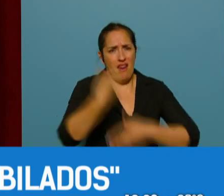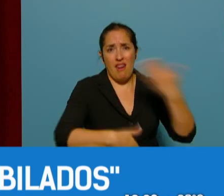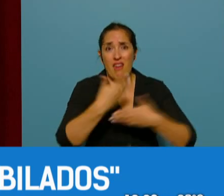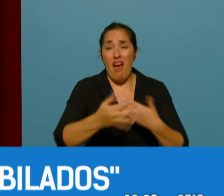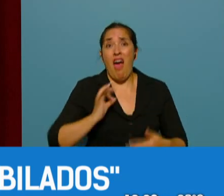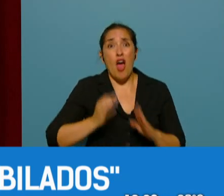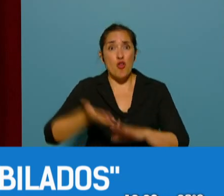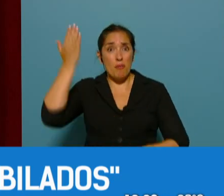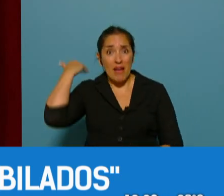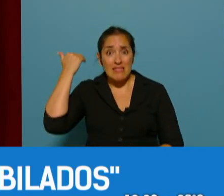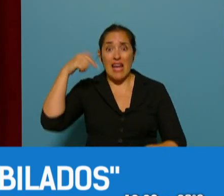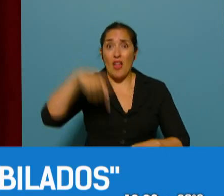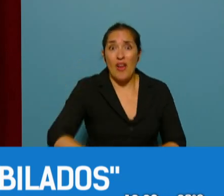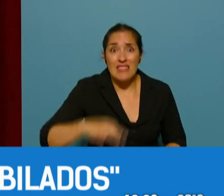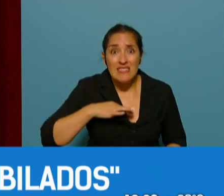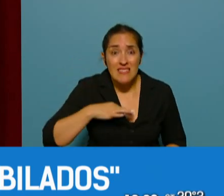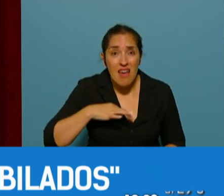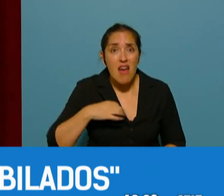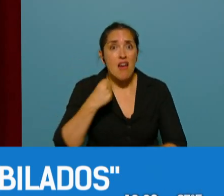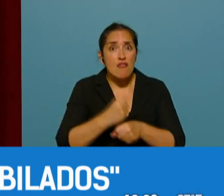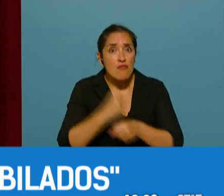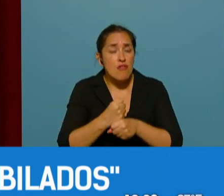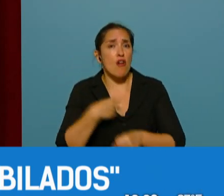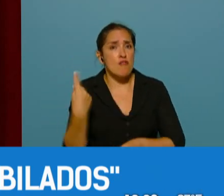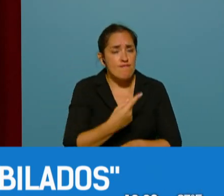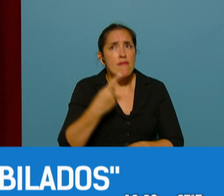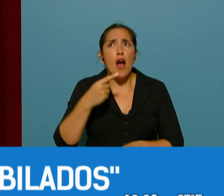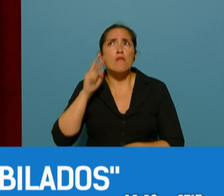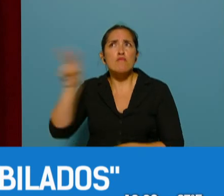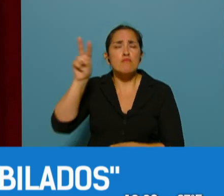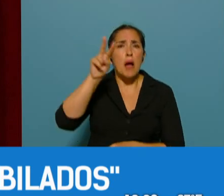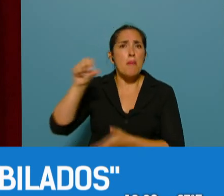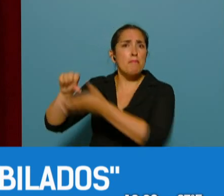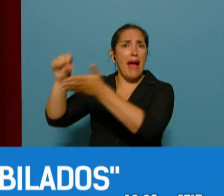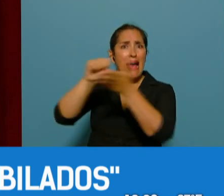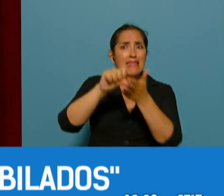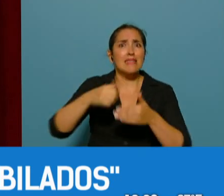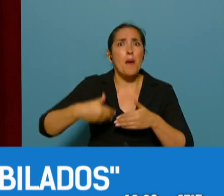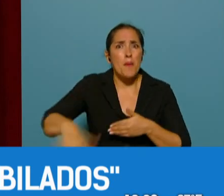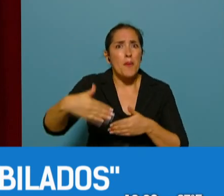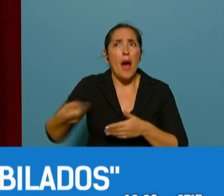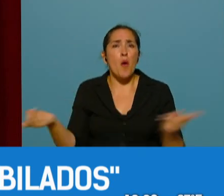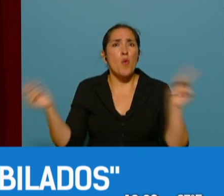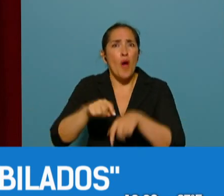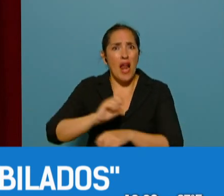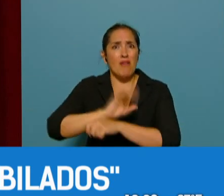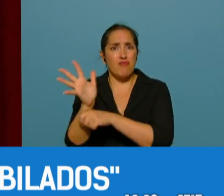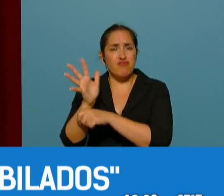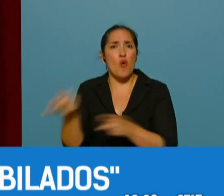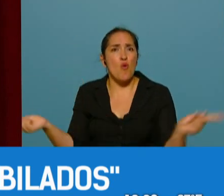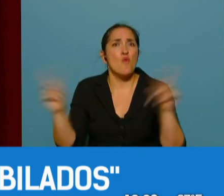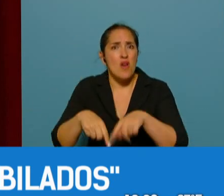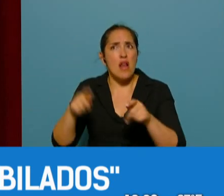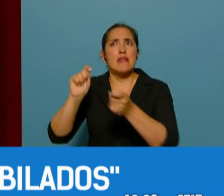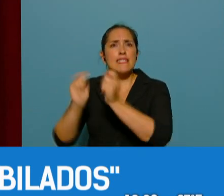del año pasado e inicios de este, diversos países experimentaron el impacto de una segunda y tercera ola de la enfermedad con